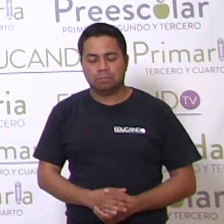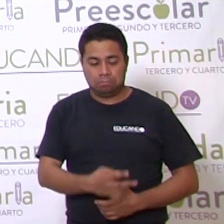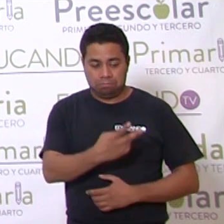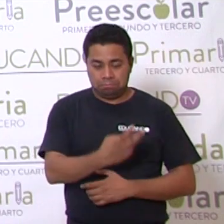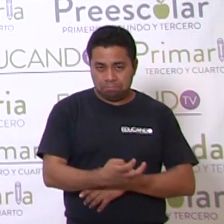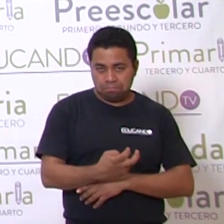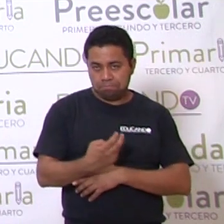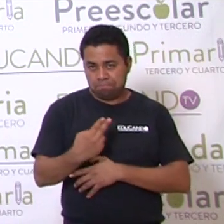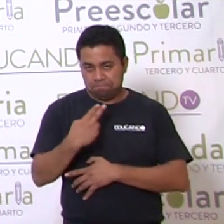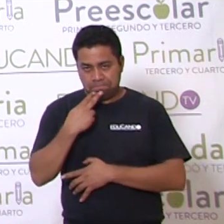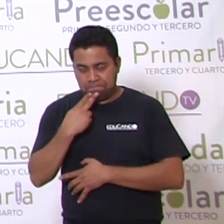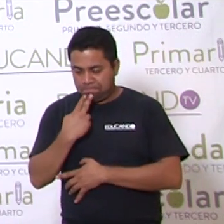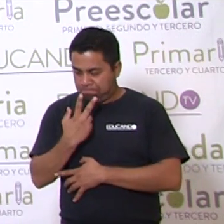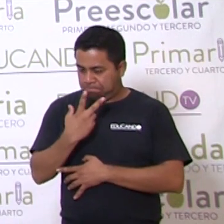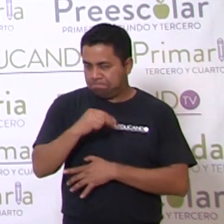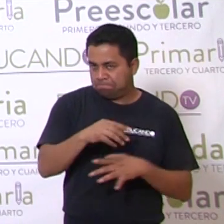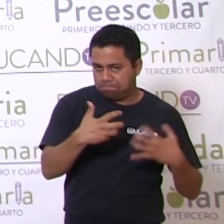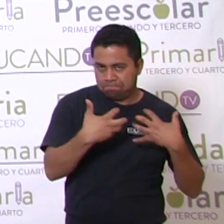como